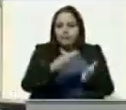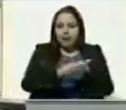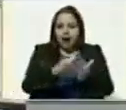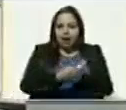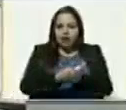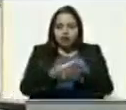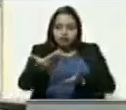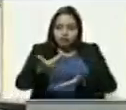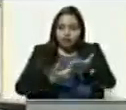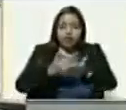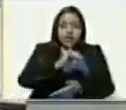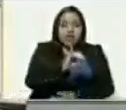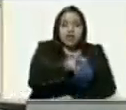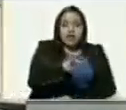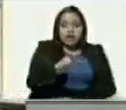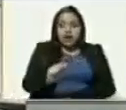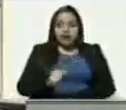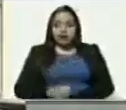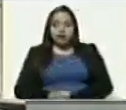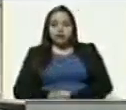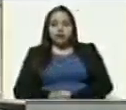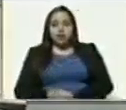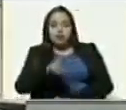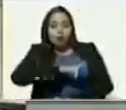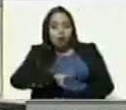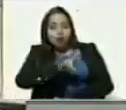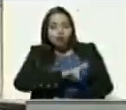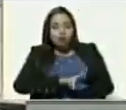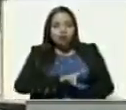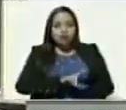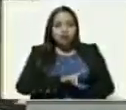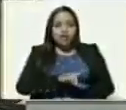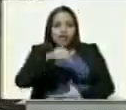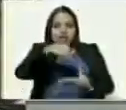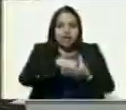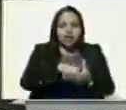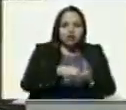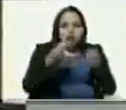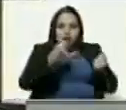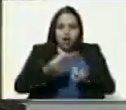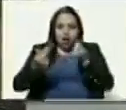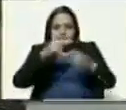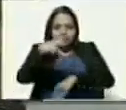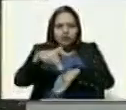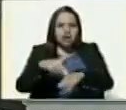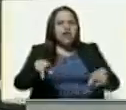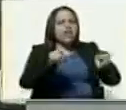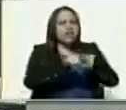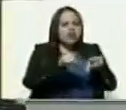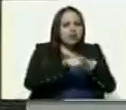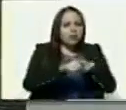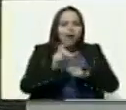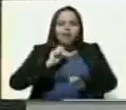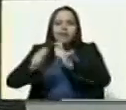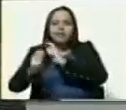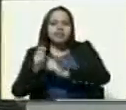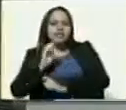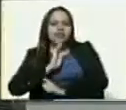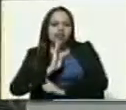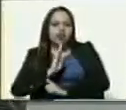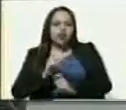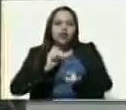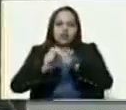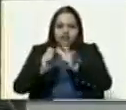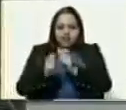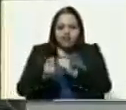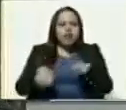tributo por la circulación del mismo en la economía nacional, tal como sucede a nivel de las transferencias bancarias con